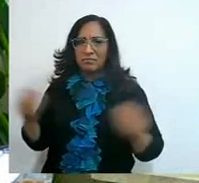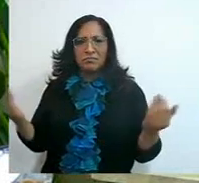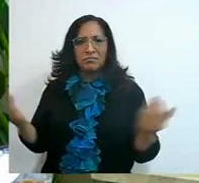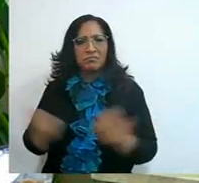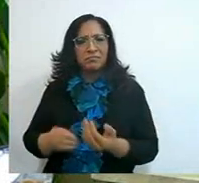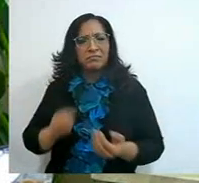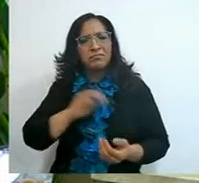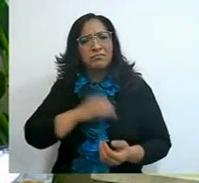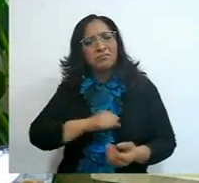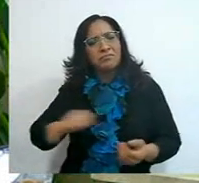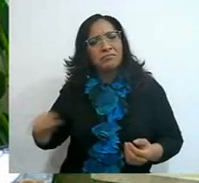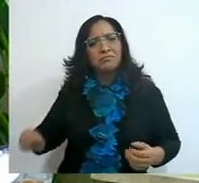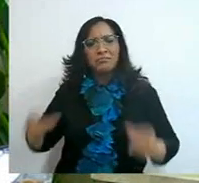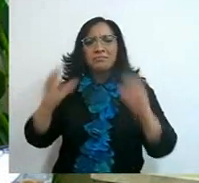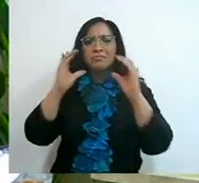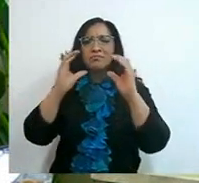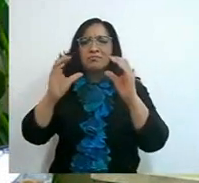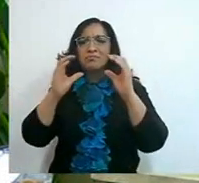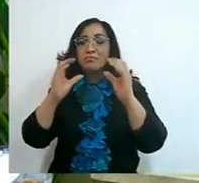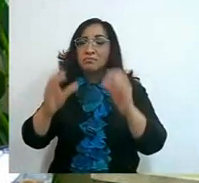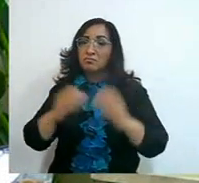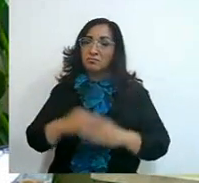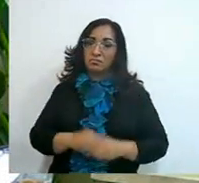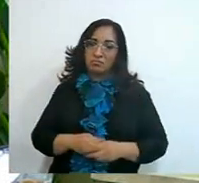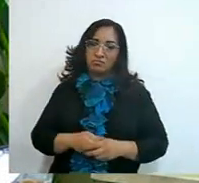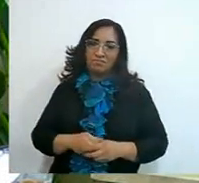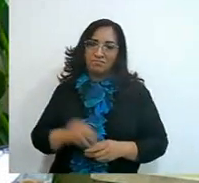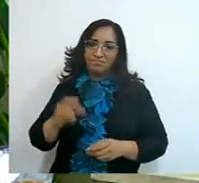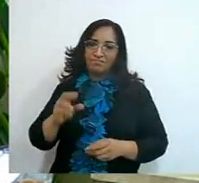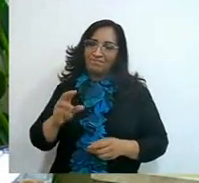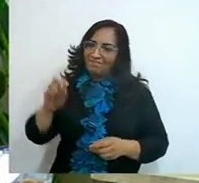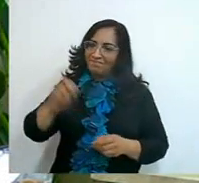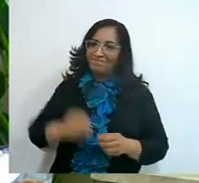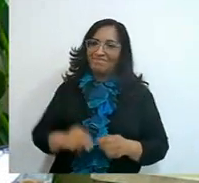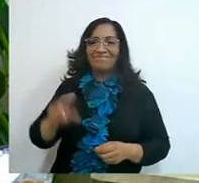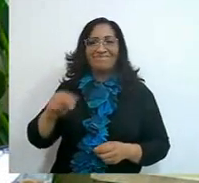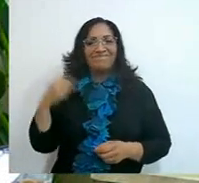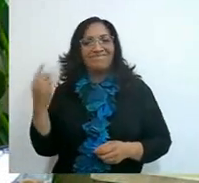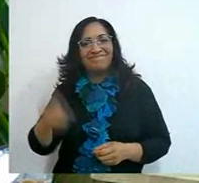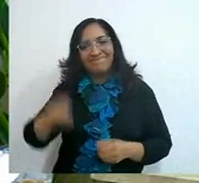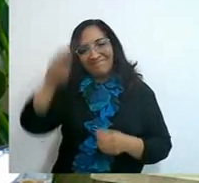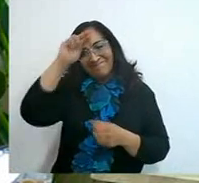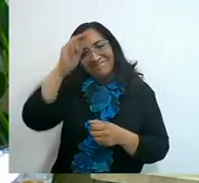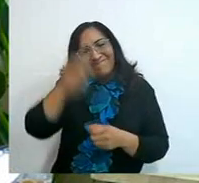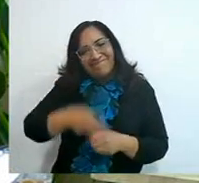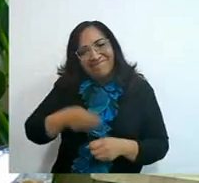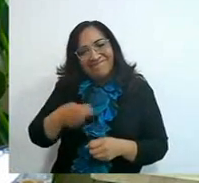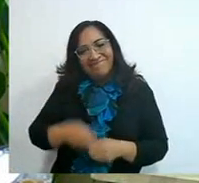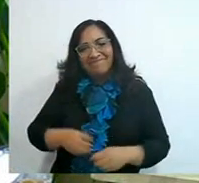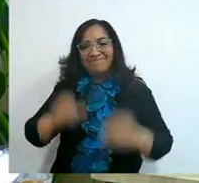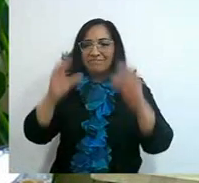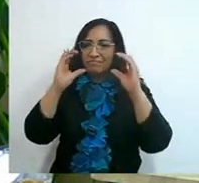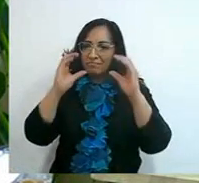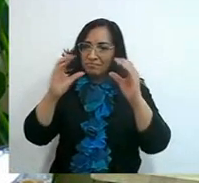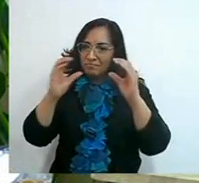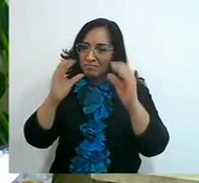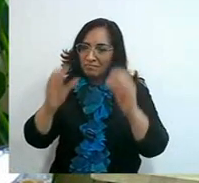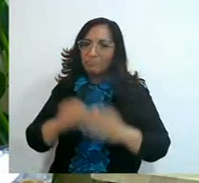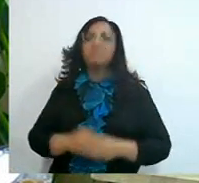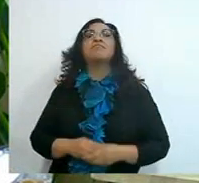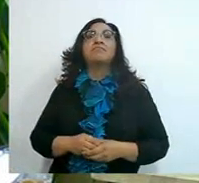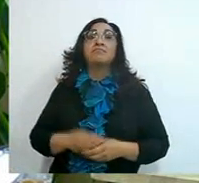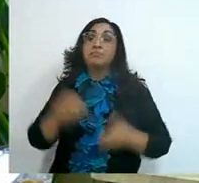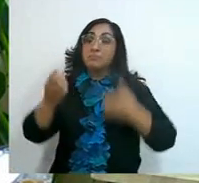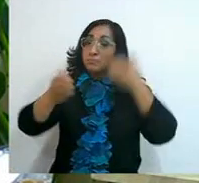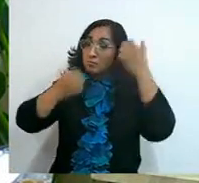no, cuídate, no sea tontita, no sea tontito. Cuídese. ¿Eso enseña la